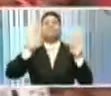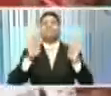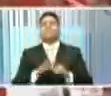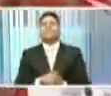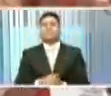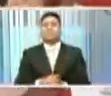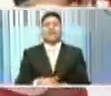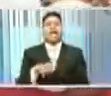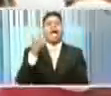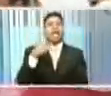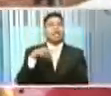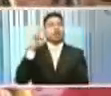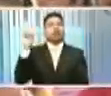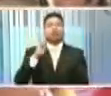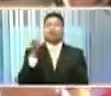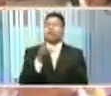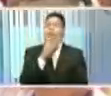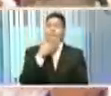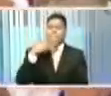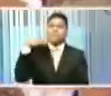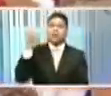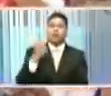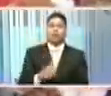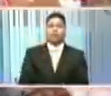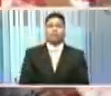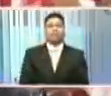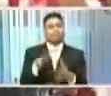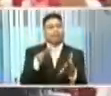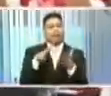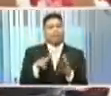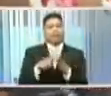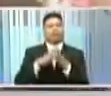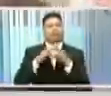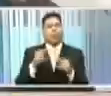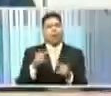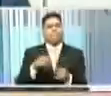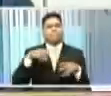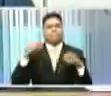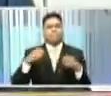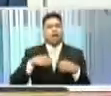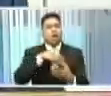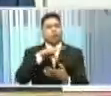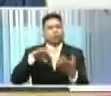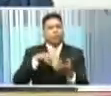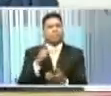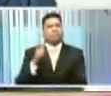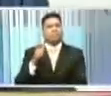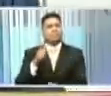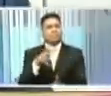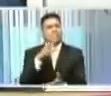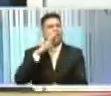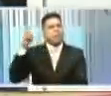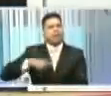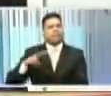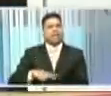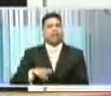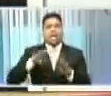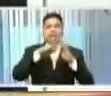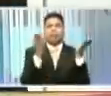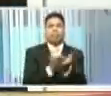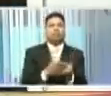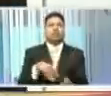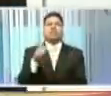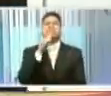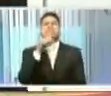Hay que usarla más y mejor para ganar la batalla por la verdad en Venezuela y en el mundo. ¿Quiénes tienen cuenta